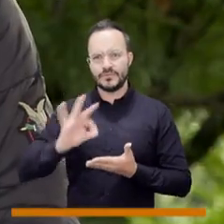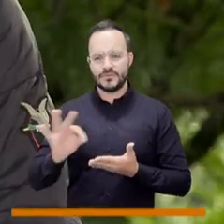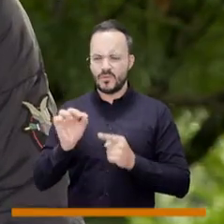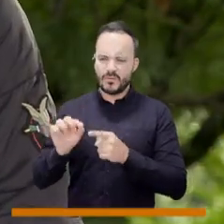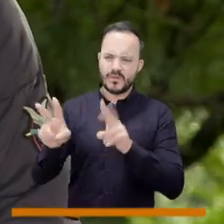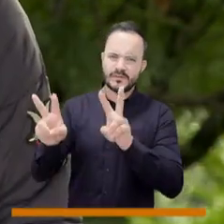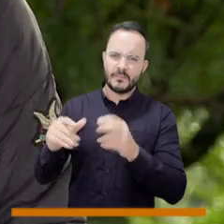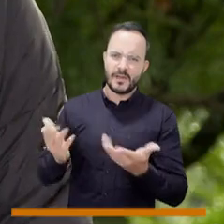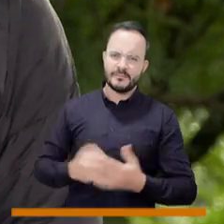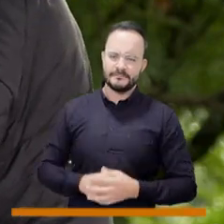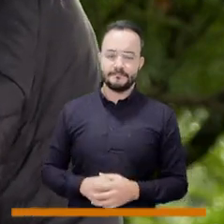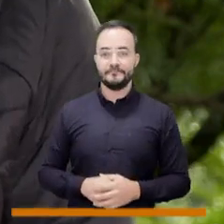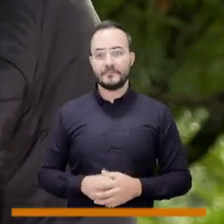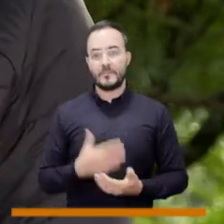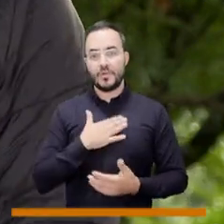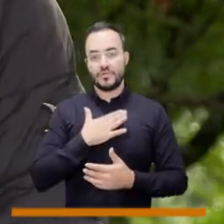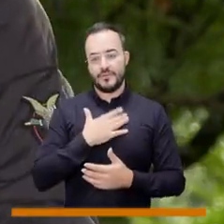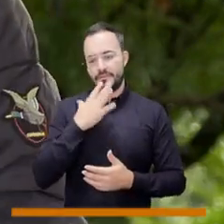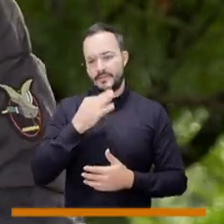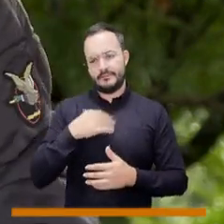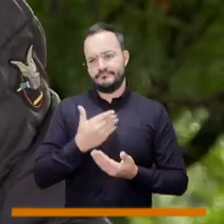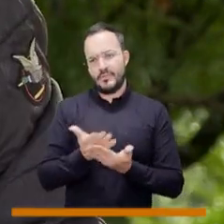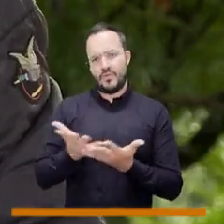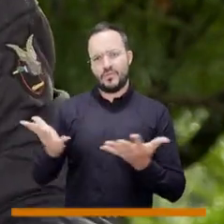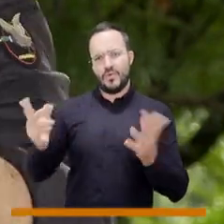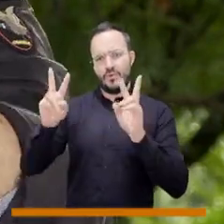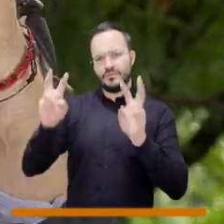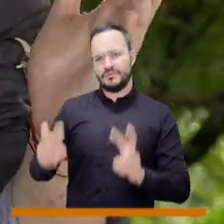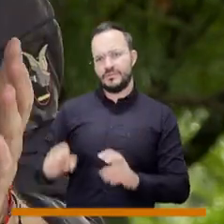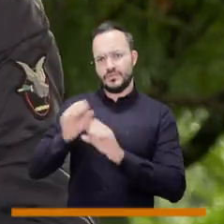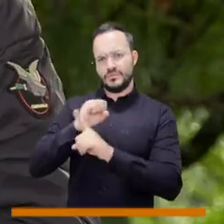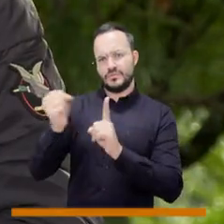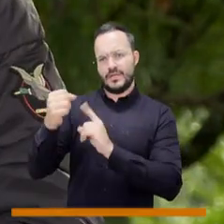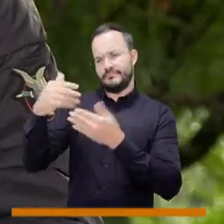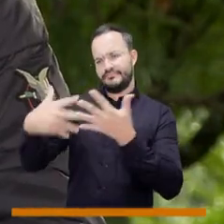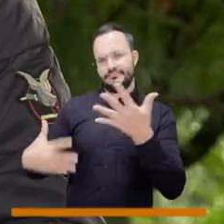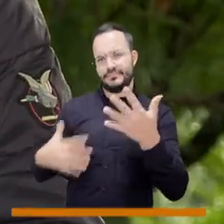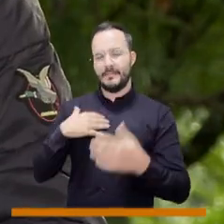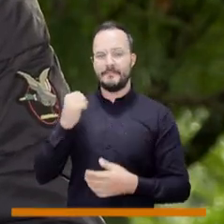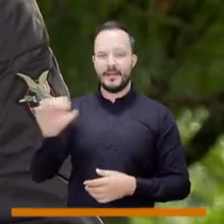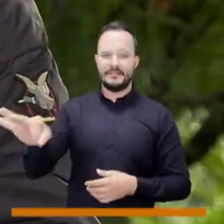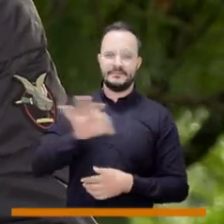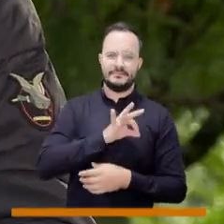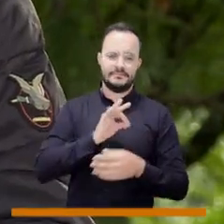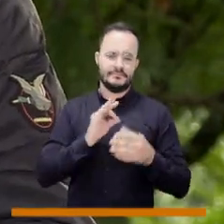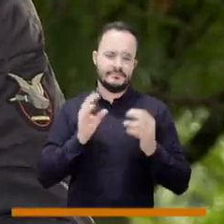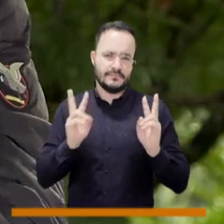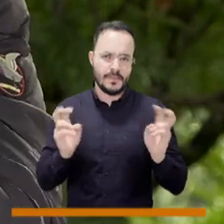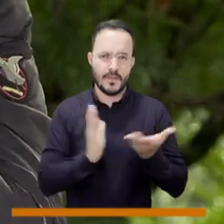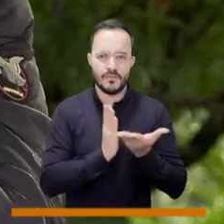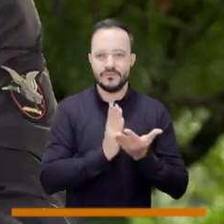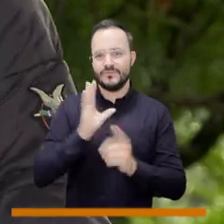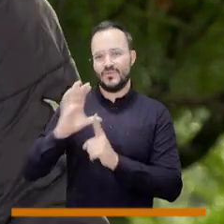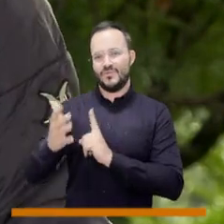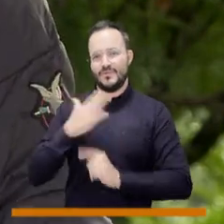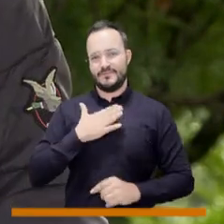inversión reflejada? Particularmente yo defiendo pues todos los temas, digamos, de sociales de Medellín, pero especialmente la educación y la cultura. Pues